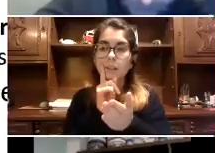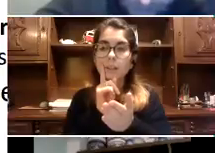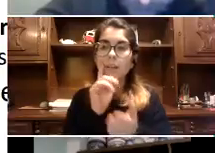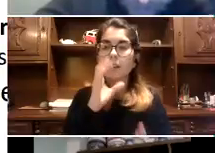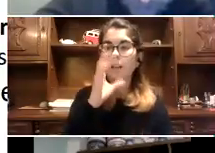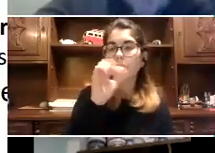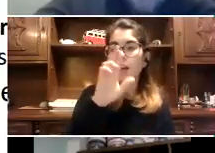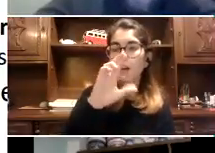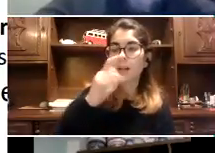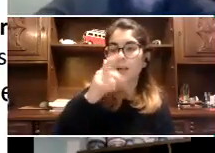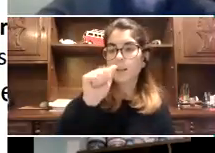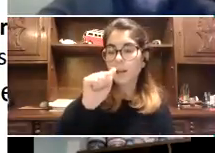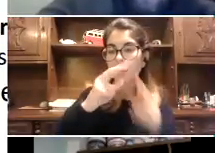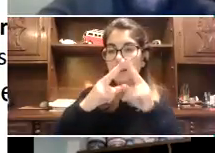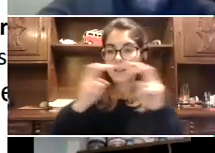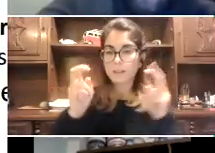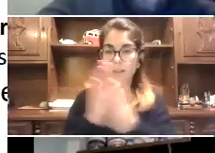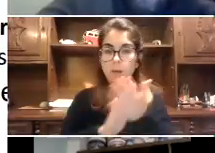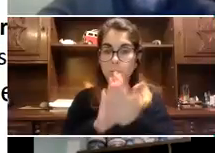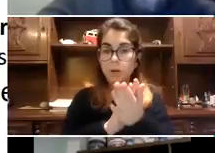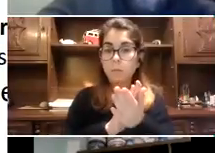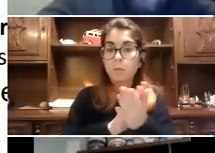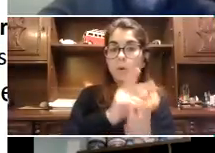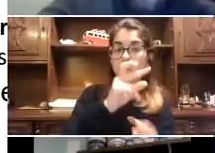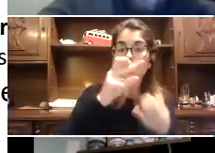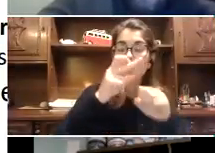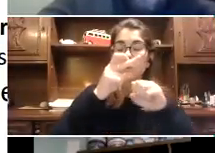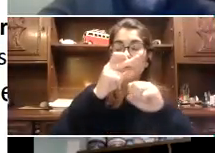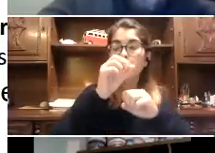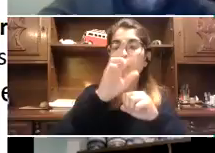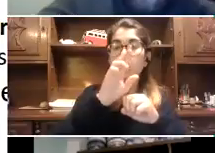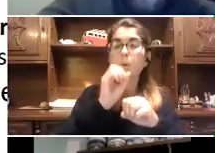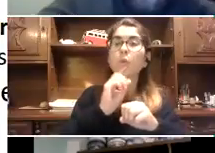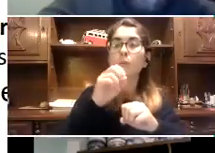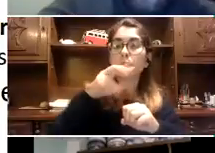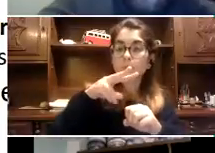una carga negativa y el protón con una carga positiva.